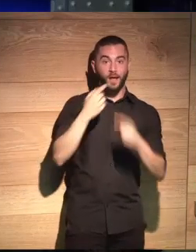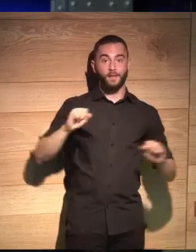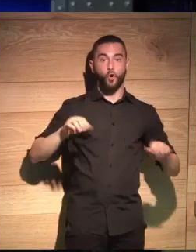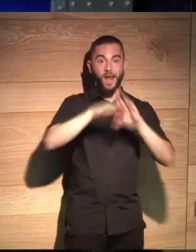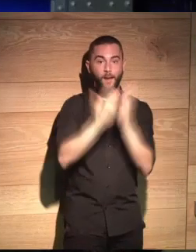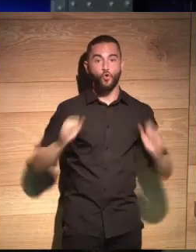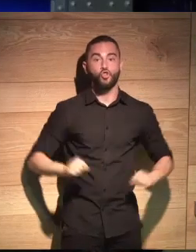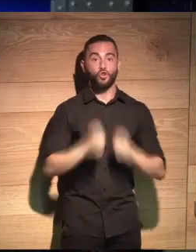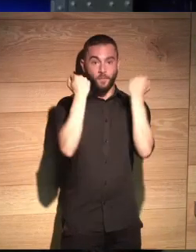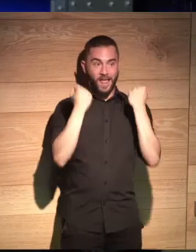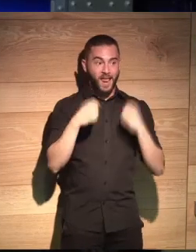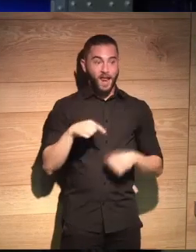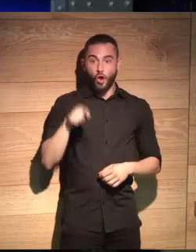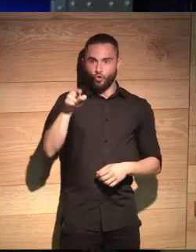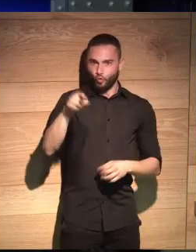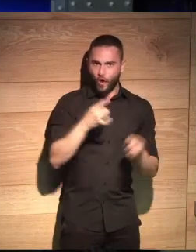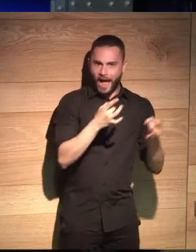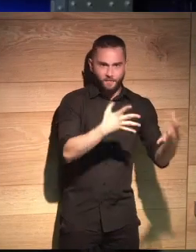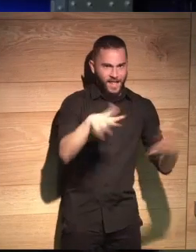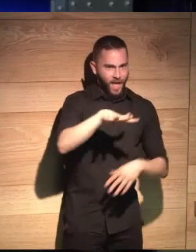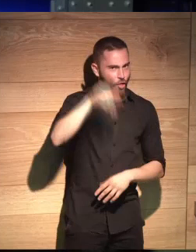No sé dónde tienes la flecha, pero...